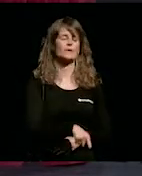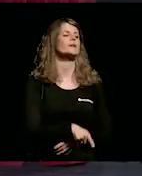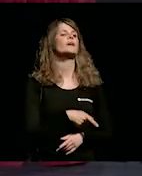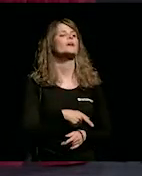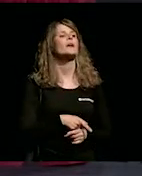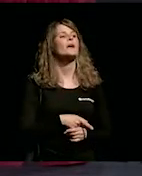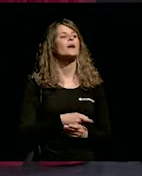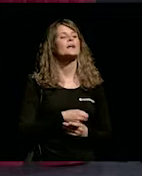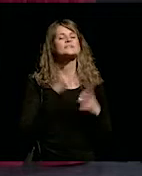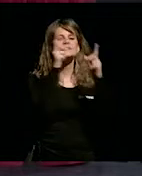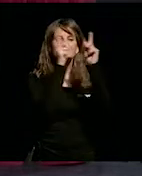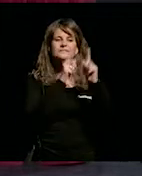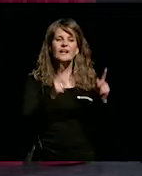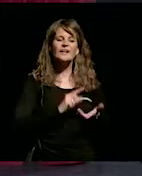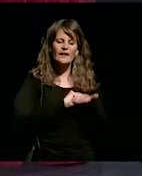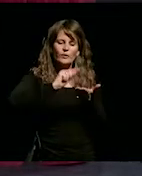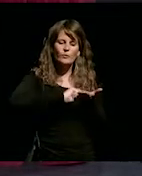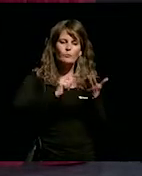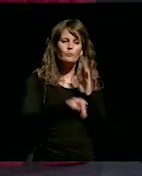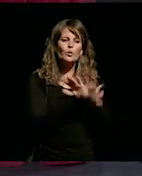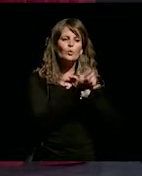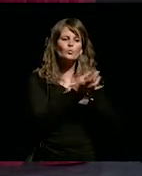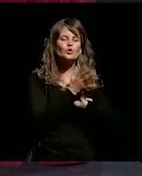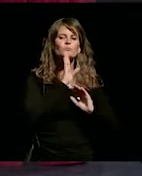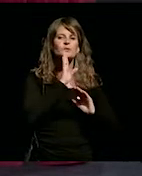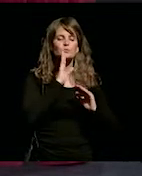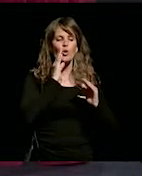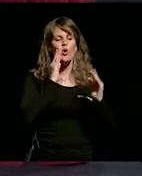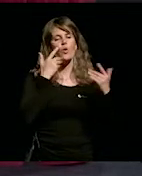Narrado por Nick White, con la participación del productor de Cuerpos Extraordinarios.